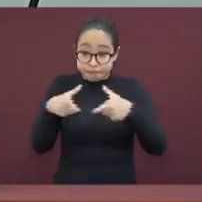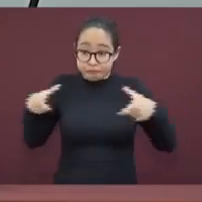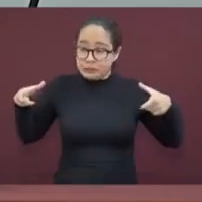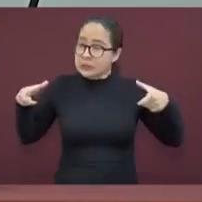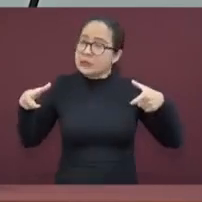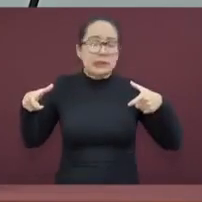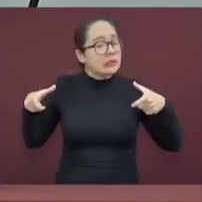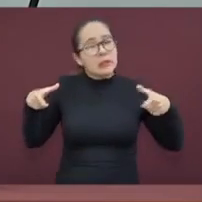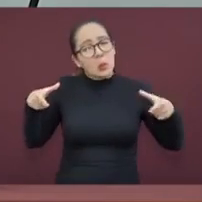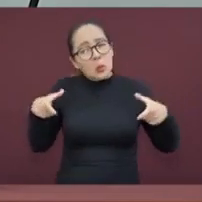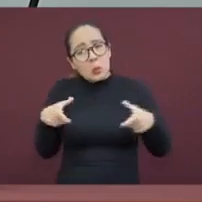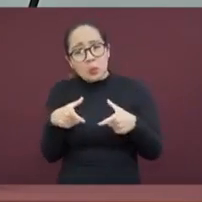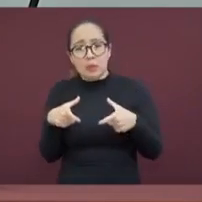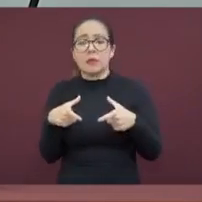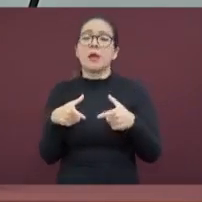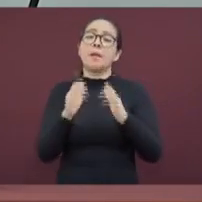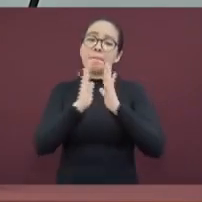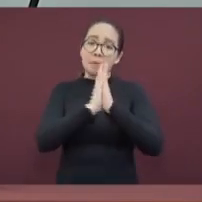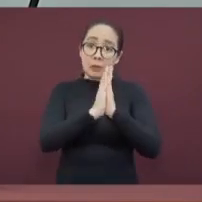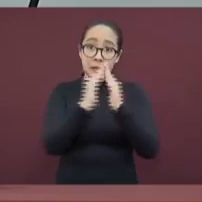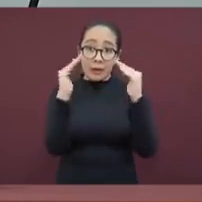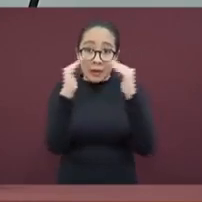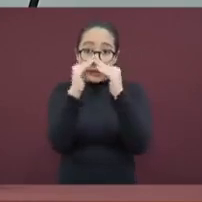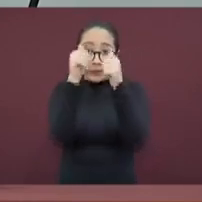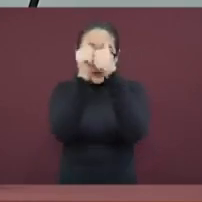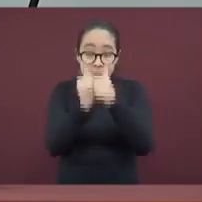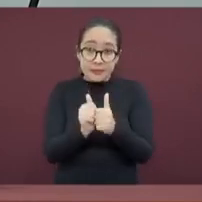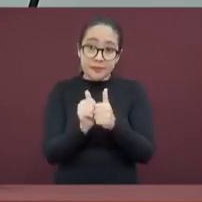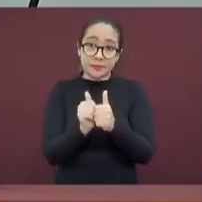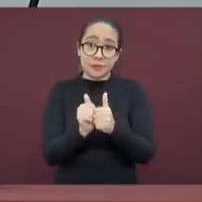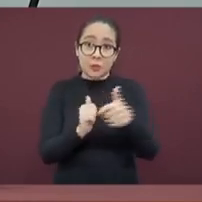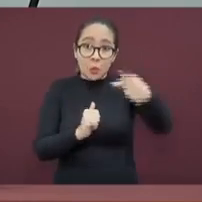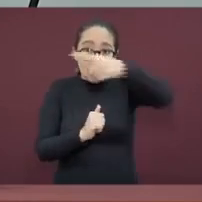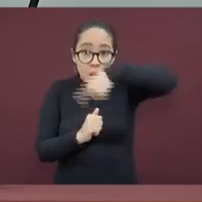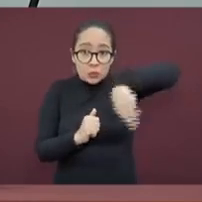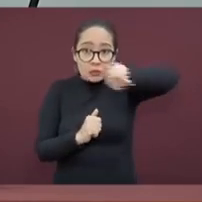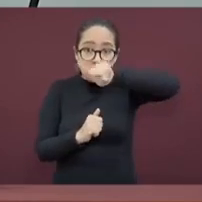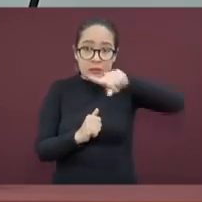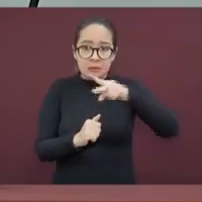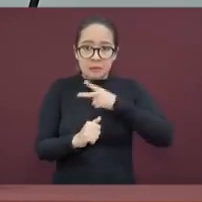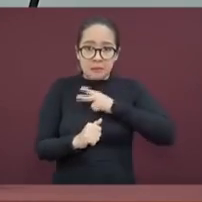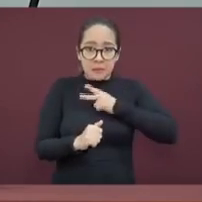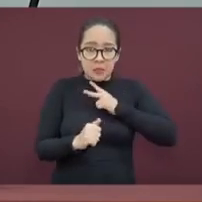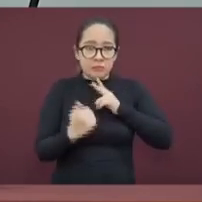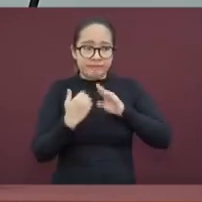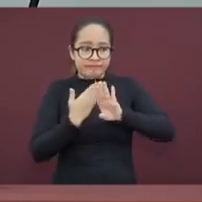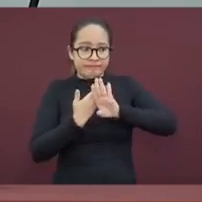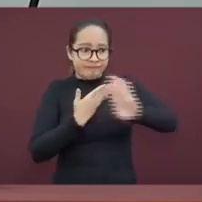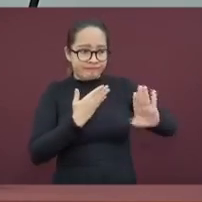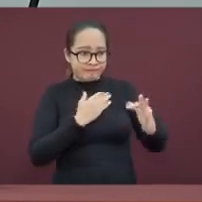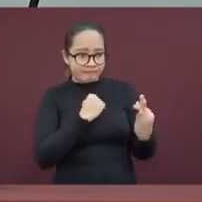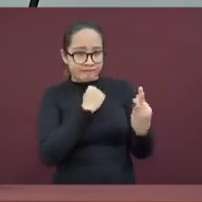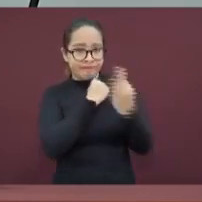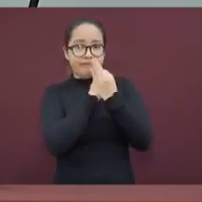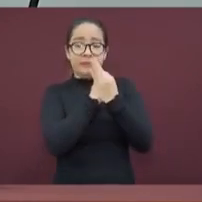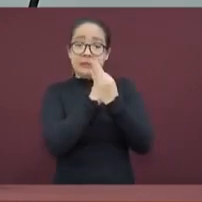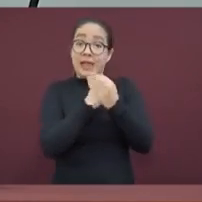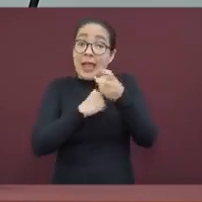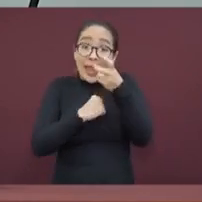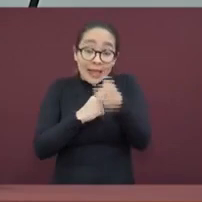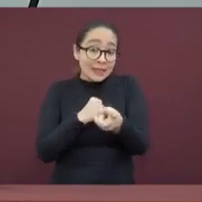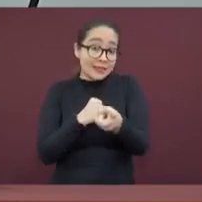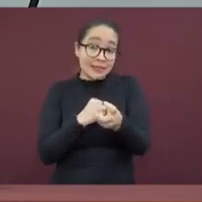debemos quedarnos en casa para evitar la transmisión del virus es la única